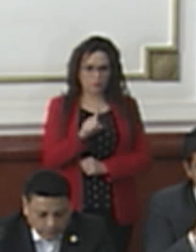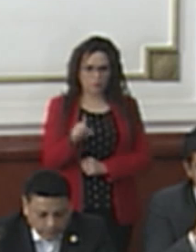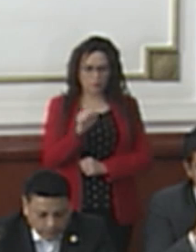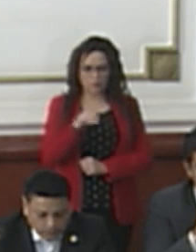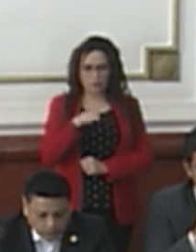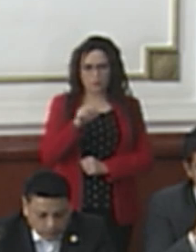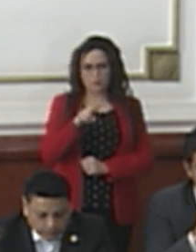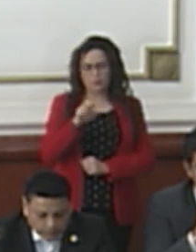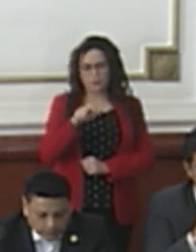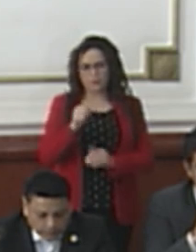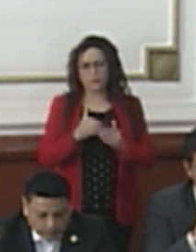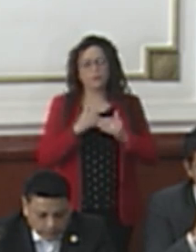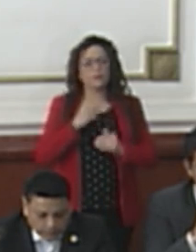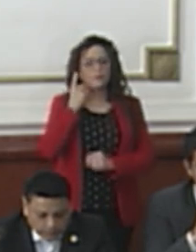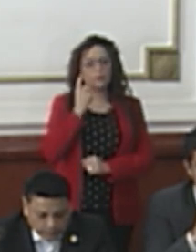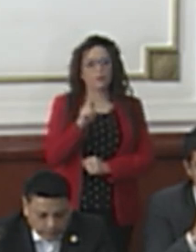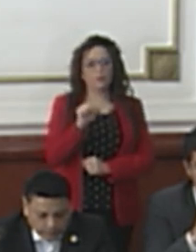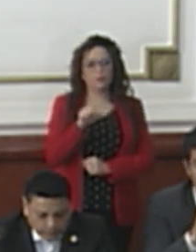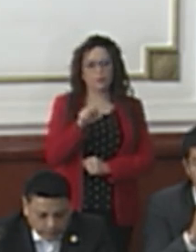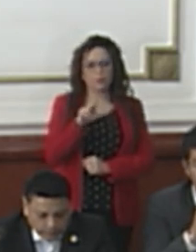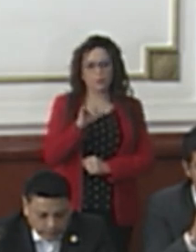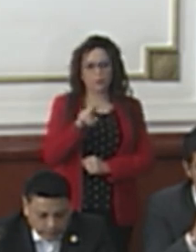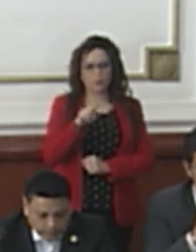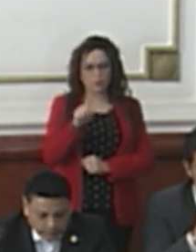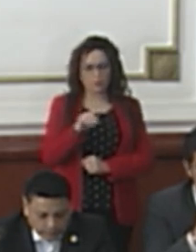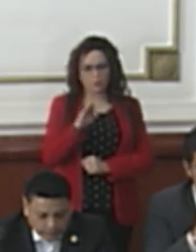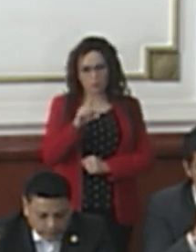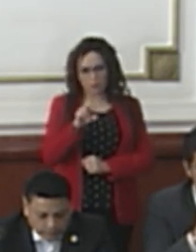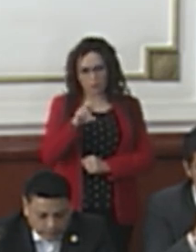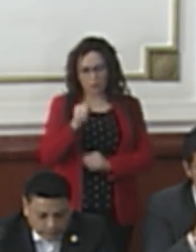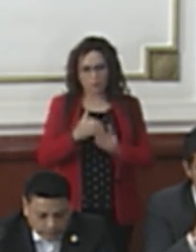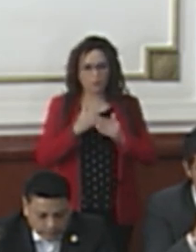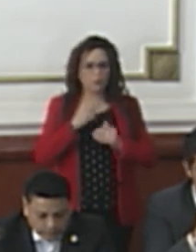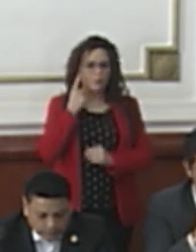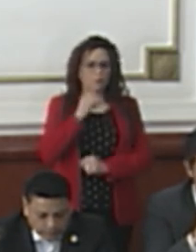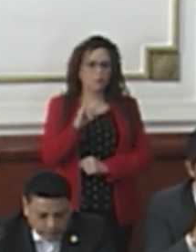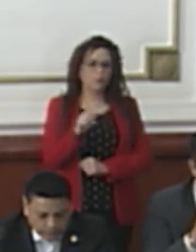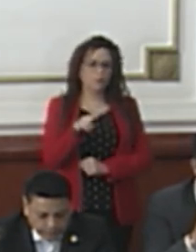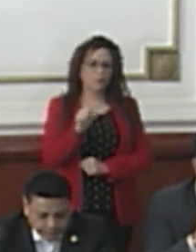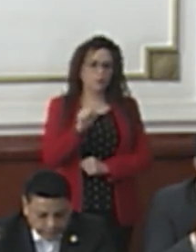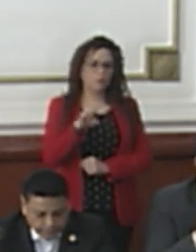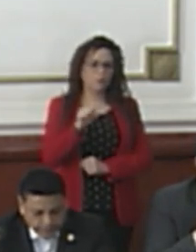diputada Valeria Cruz Flores y el diputado Jesús Sesma Suárez.